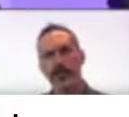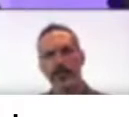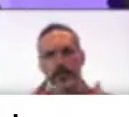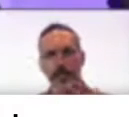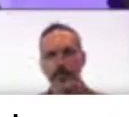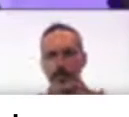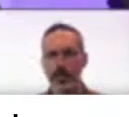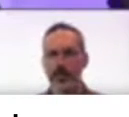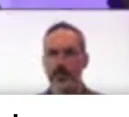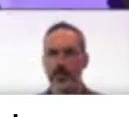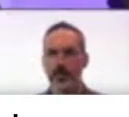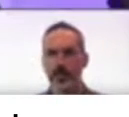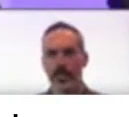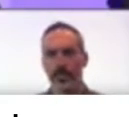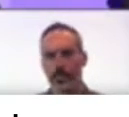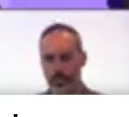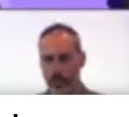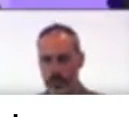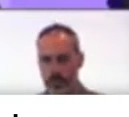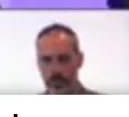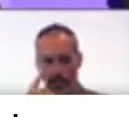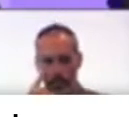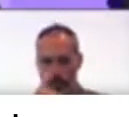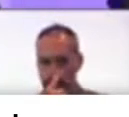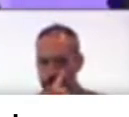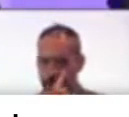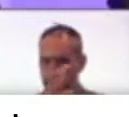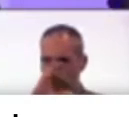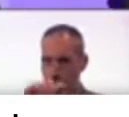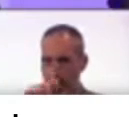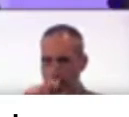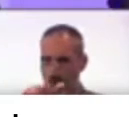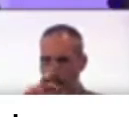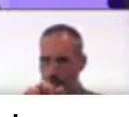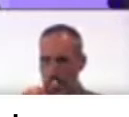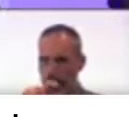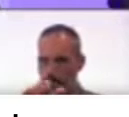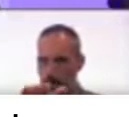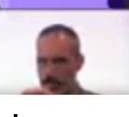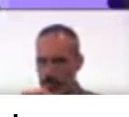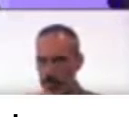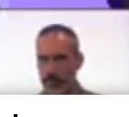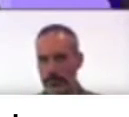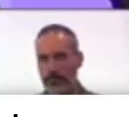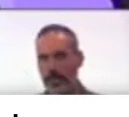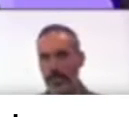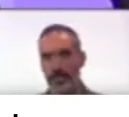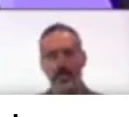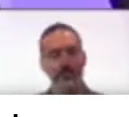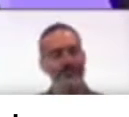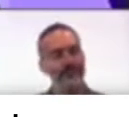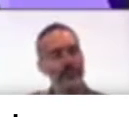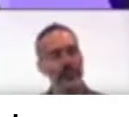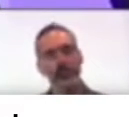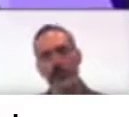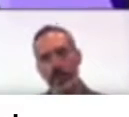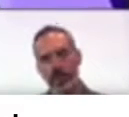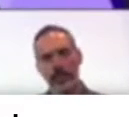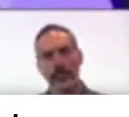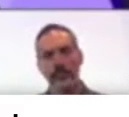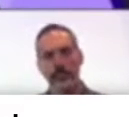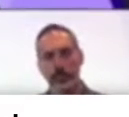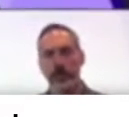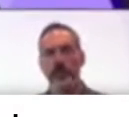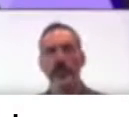de cirugía de cataratas, en la que se realizarán más de 400 operaciones. Amigas y